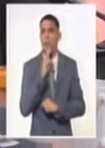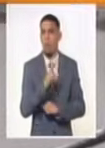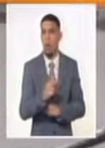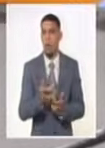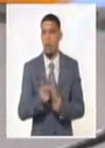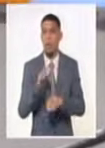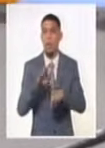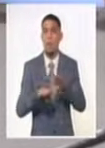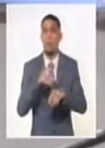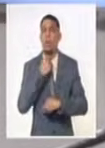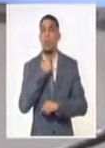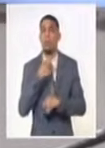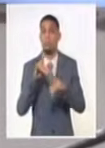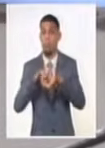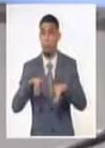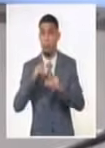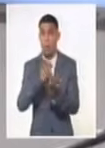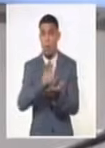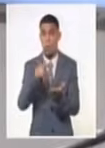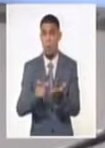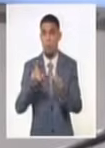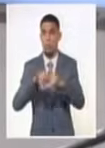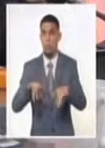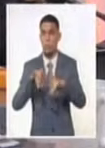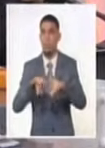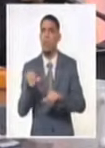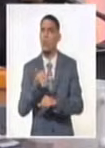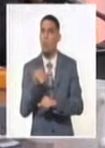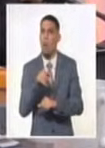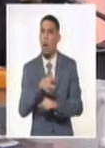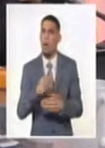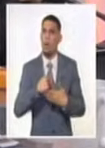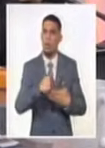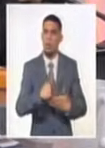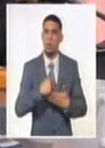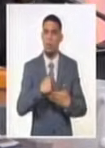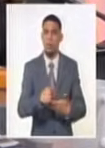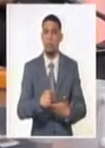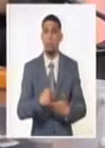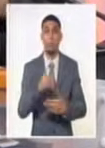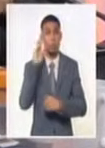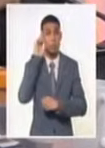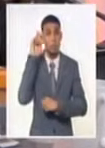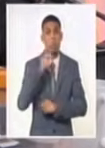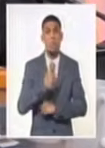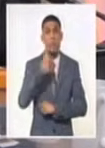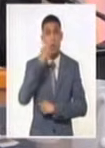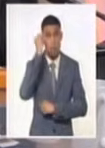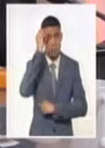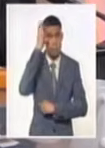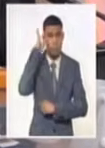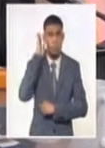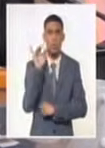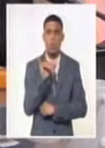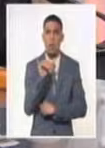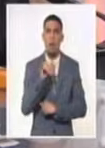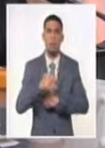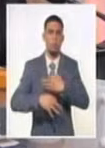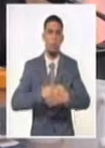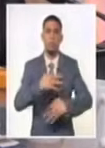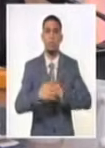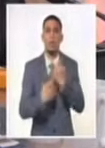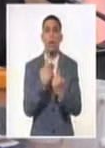los universitarios que se han sumado. Es algo de lo que también el propio presidente hablaba. Bueno, hay a lo mejor incluso trabajadores